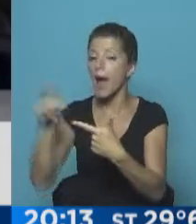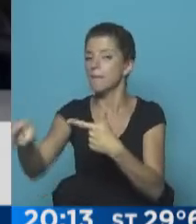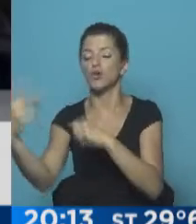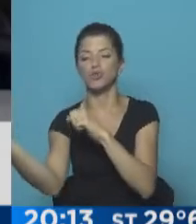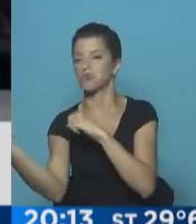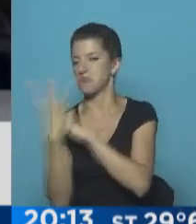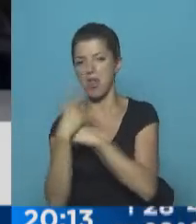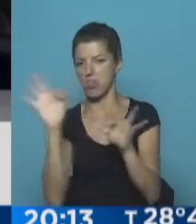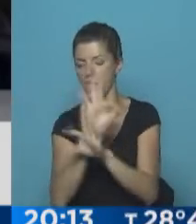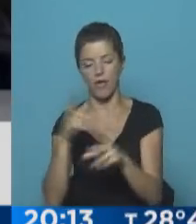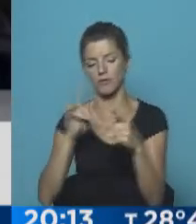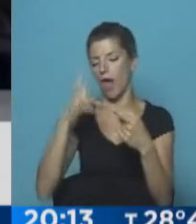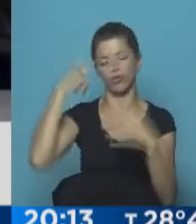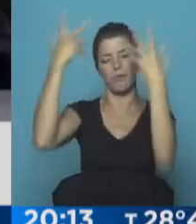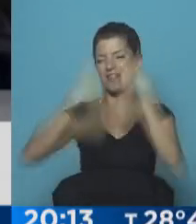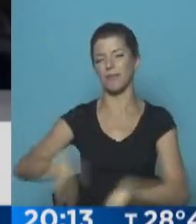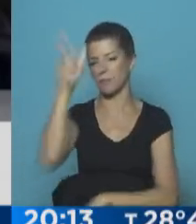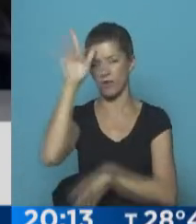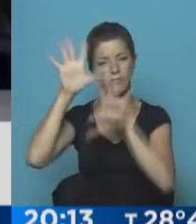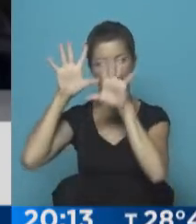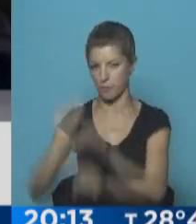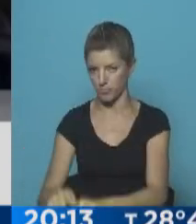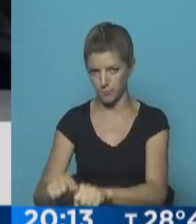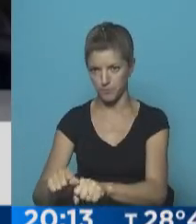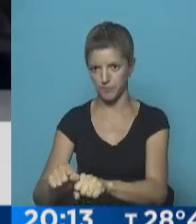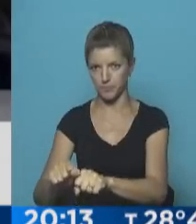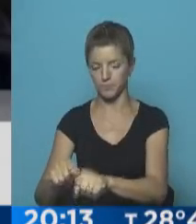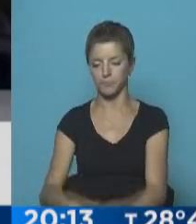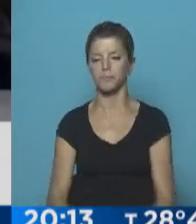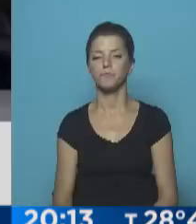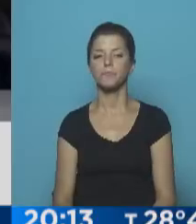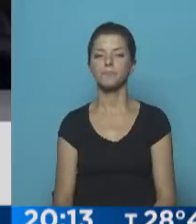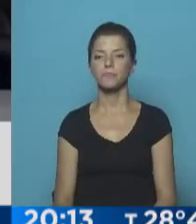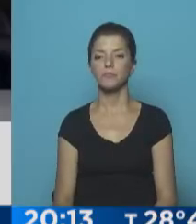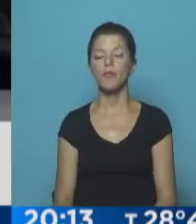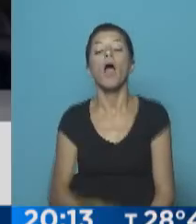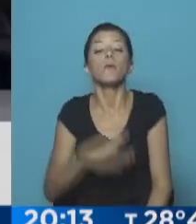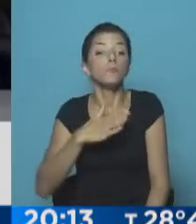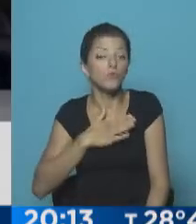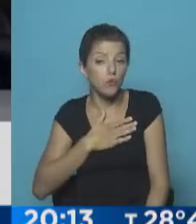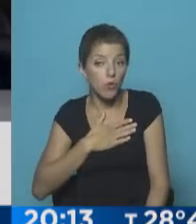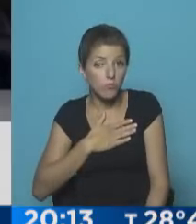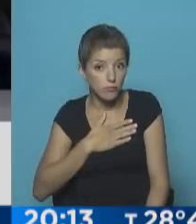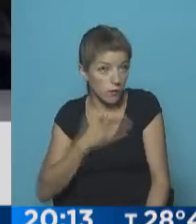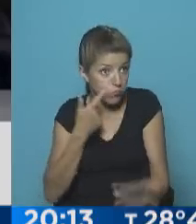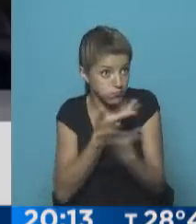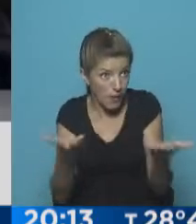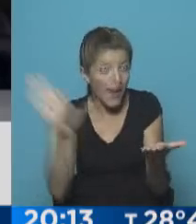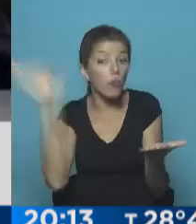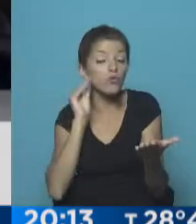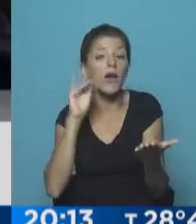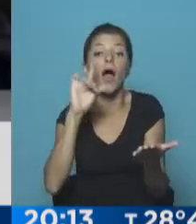rápido accionar de los policías consiguió su detención. Pero te propongo escuchar a